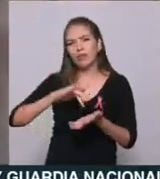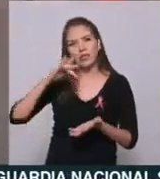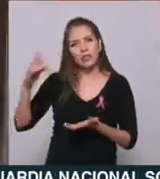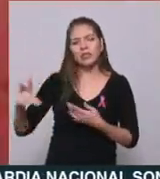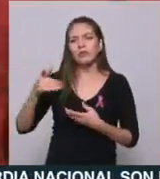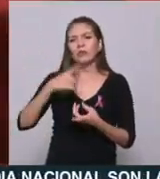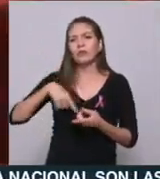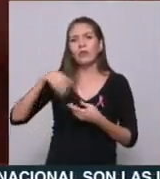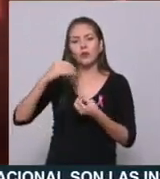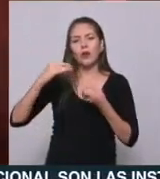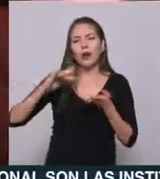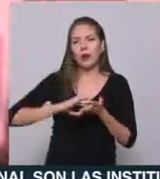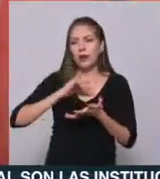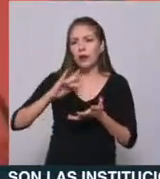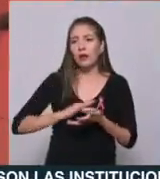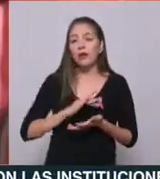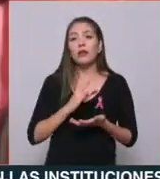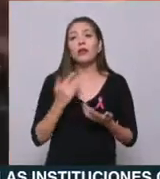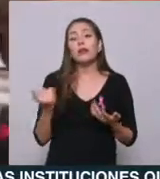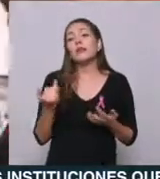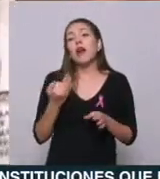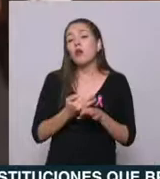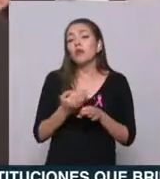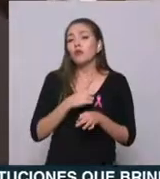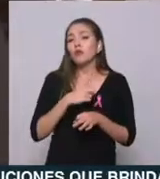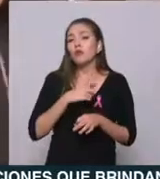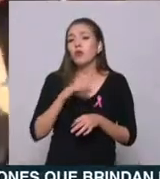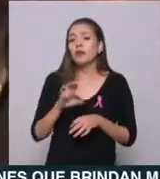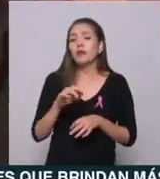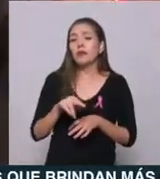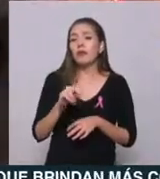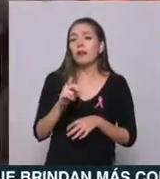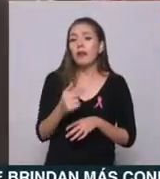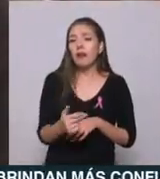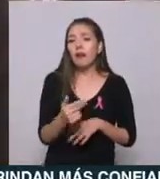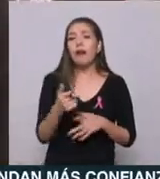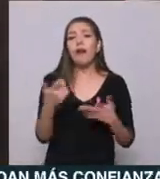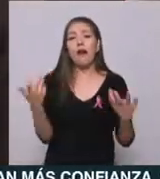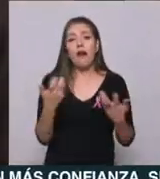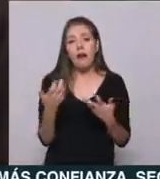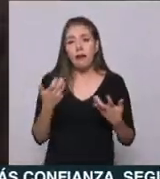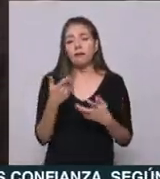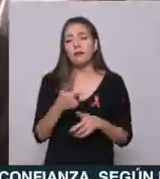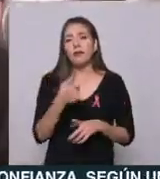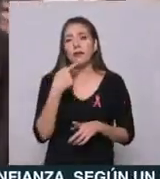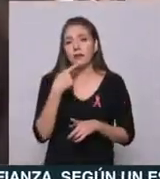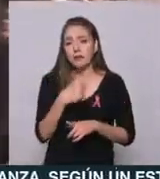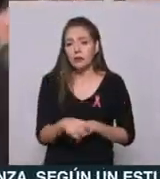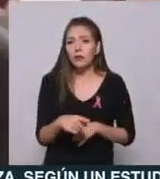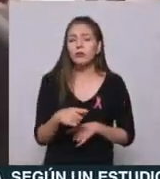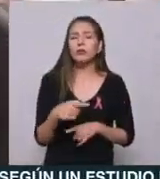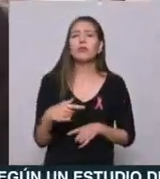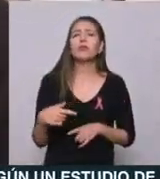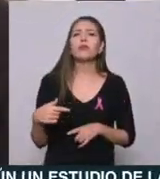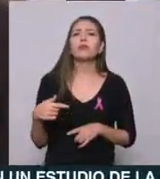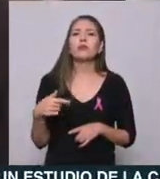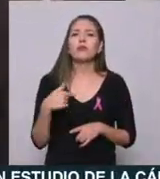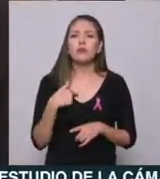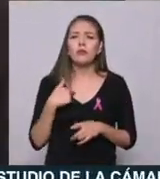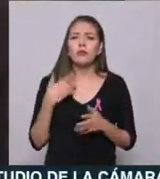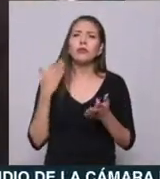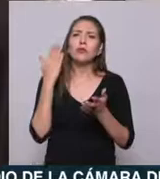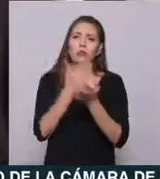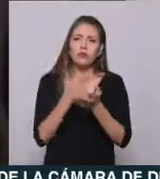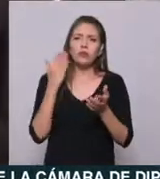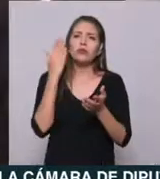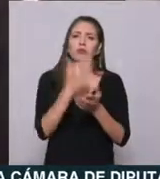Por el momento solamente con la Comisión de Derechos Humanos se realizará esto. Yo he estado pues acudiendo al